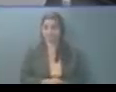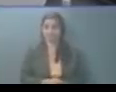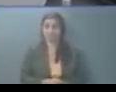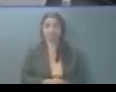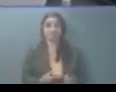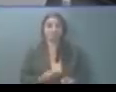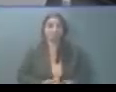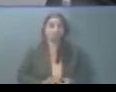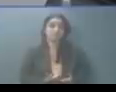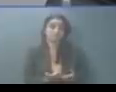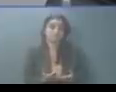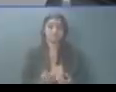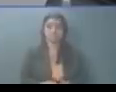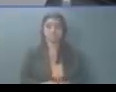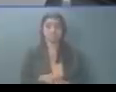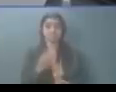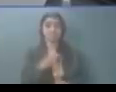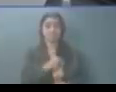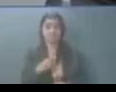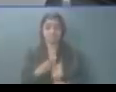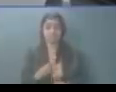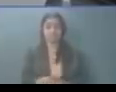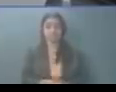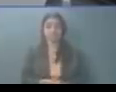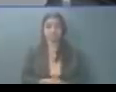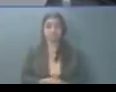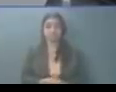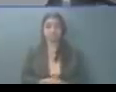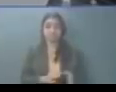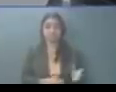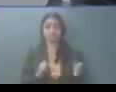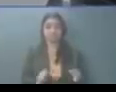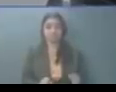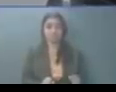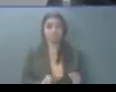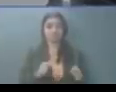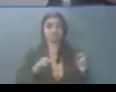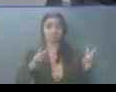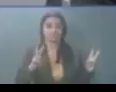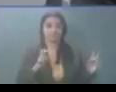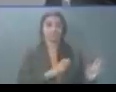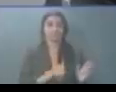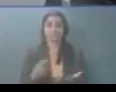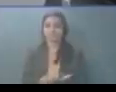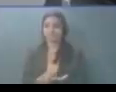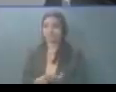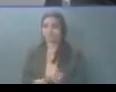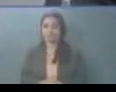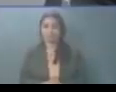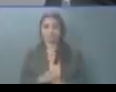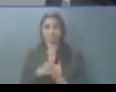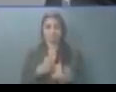diría yo, elementos médicos, equipos médicos. Y segundo es el tema también vinculado a falta de transparencia,